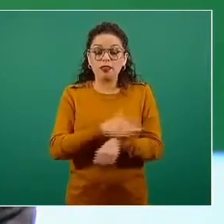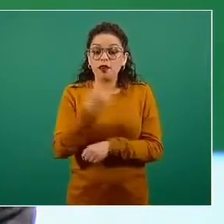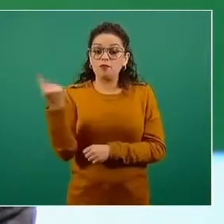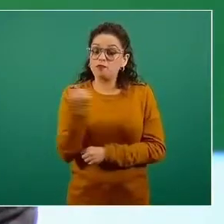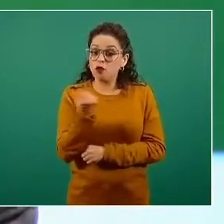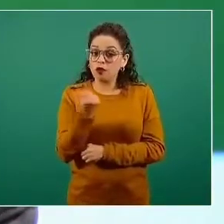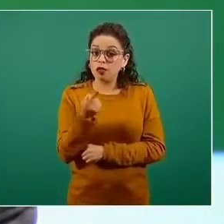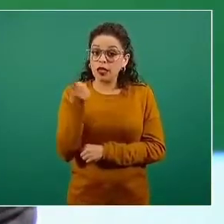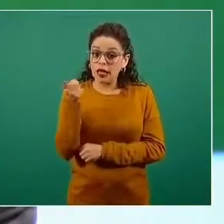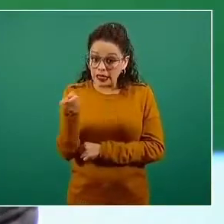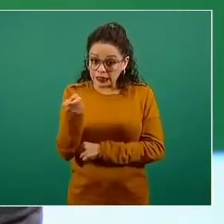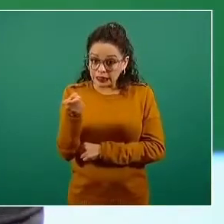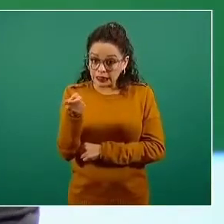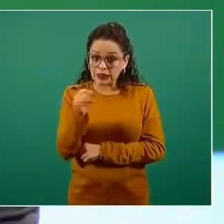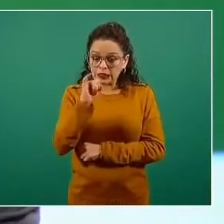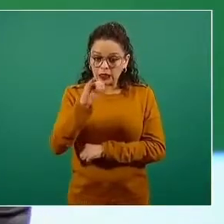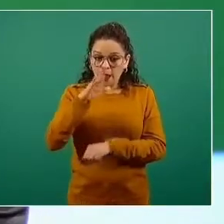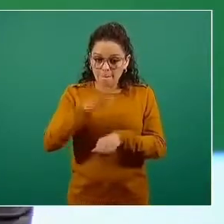la mayor